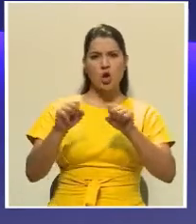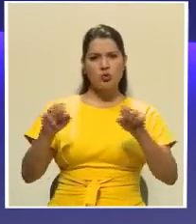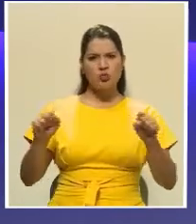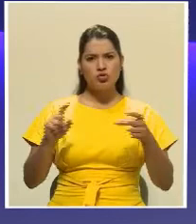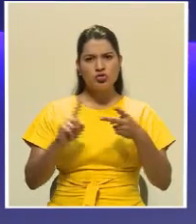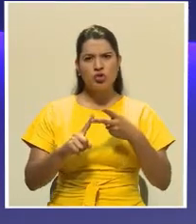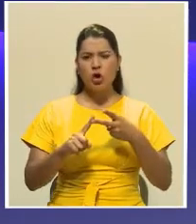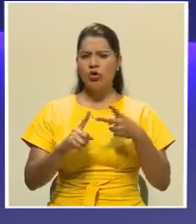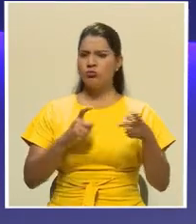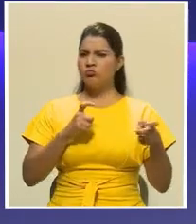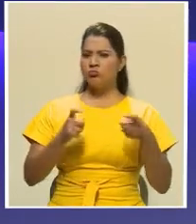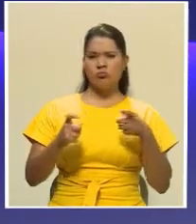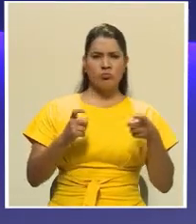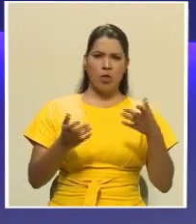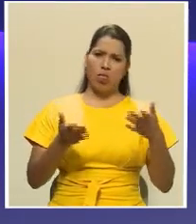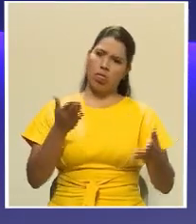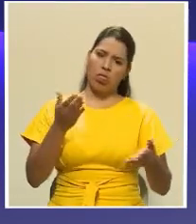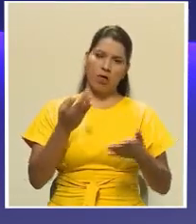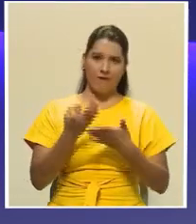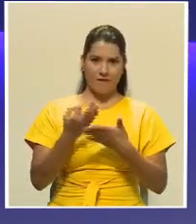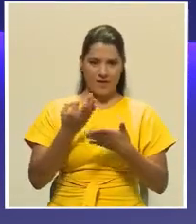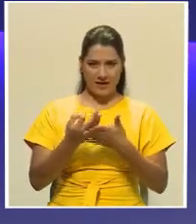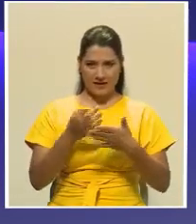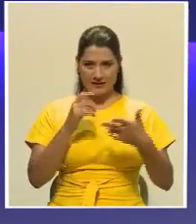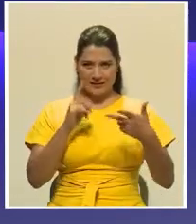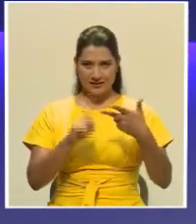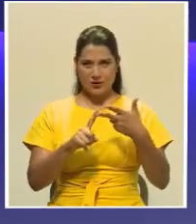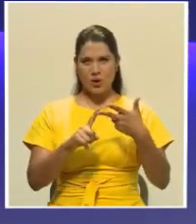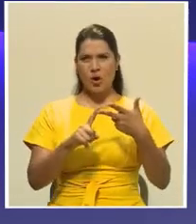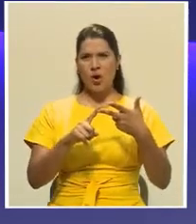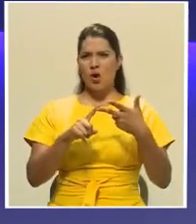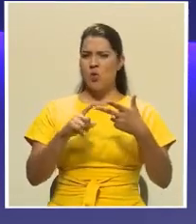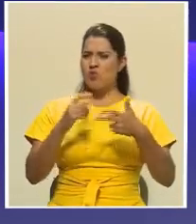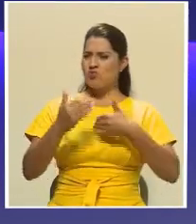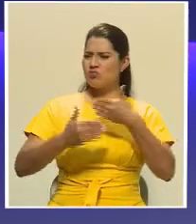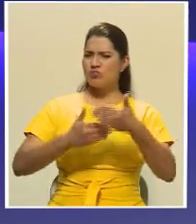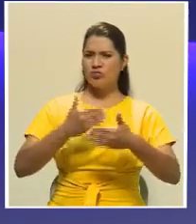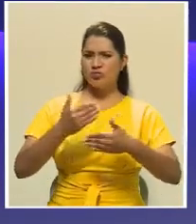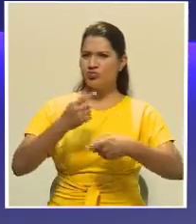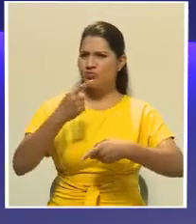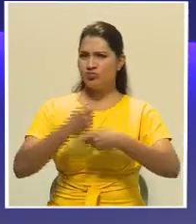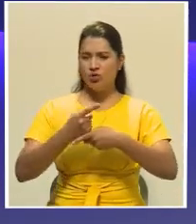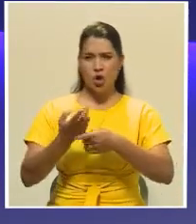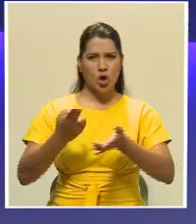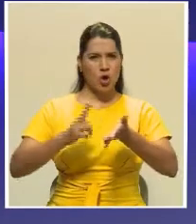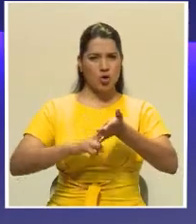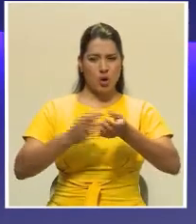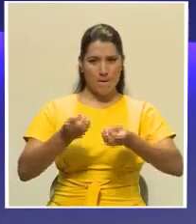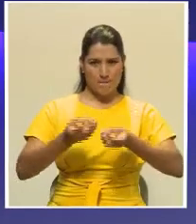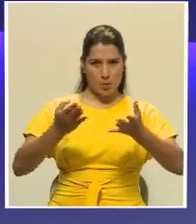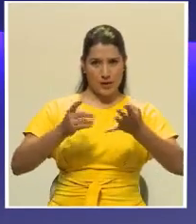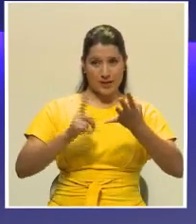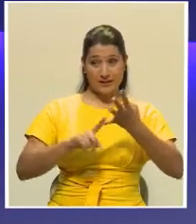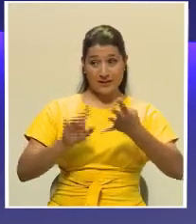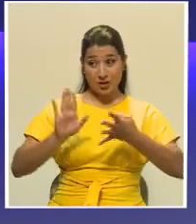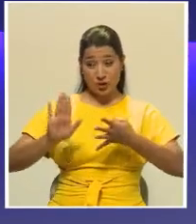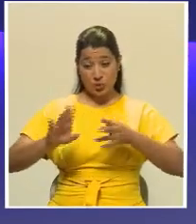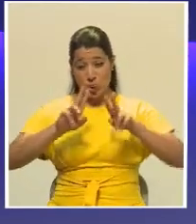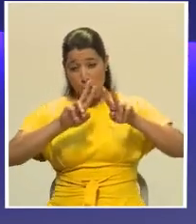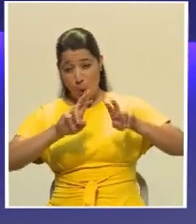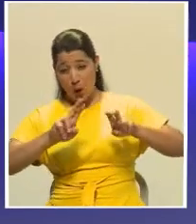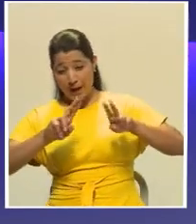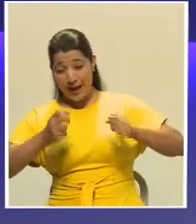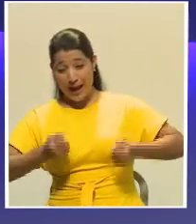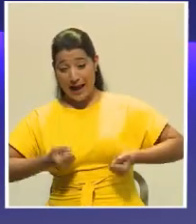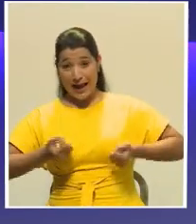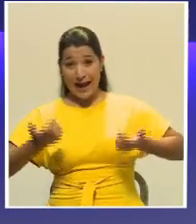desbalances financieros, opacidad en contrataciones públicas, y sus análisis sobre el gasto público y